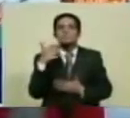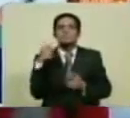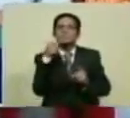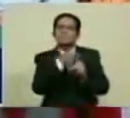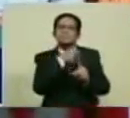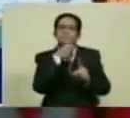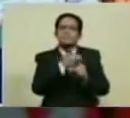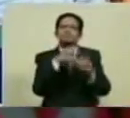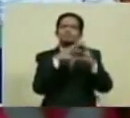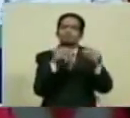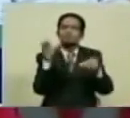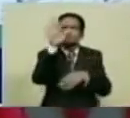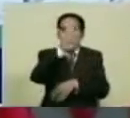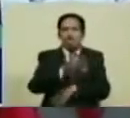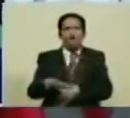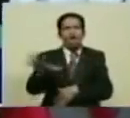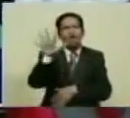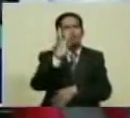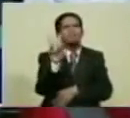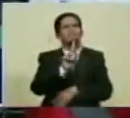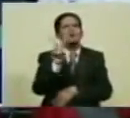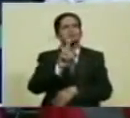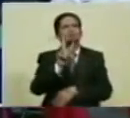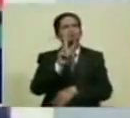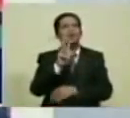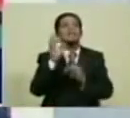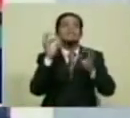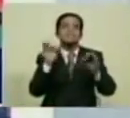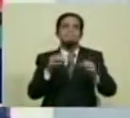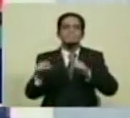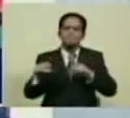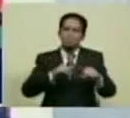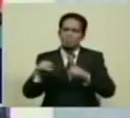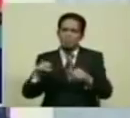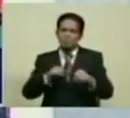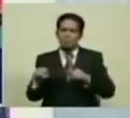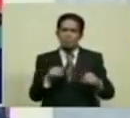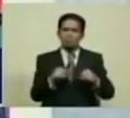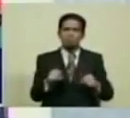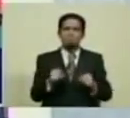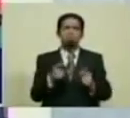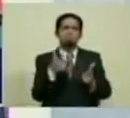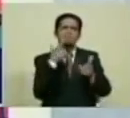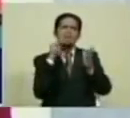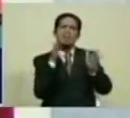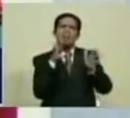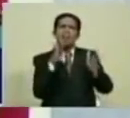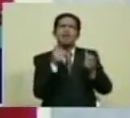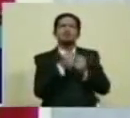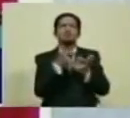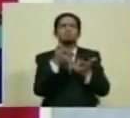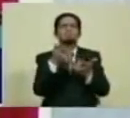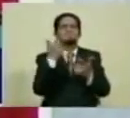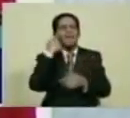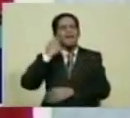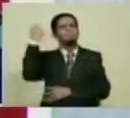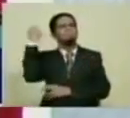nivel nacional, todo siempre desplegado a través de su programa El Mazo Dando, dándonos orientaciones también, dándonos